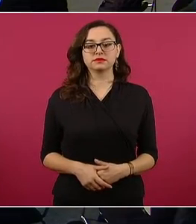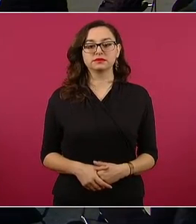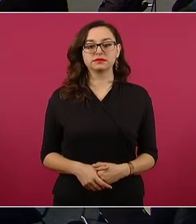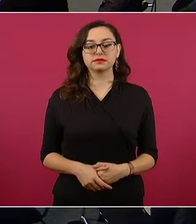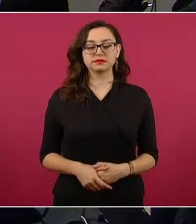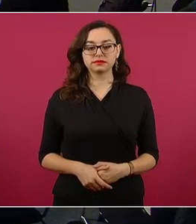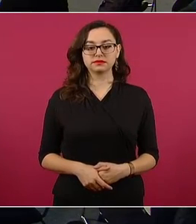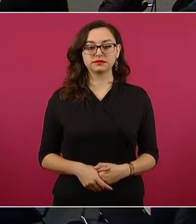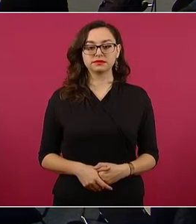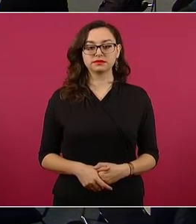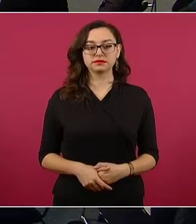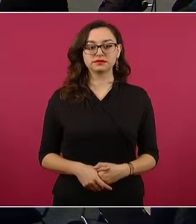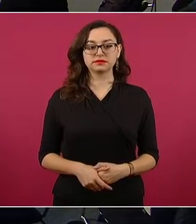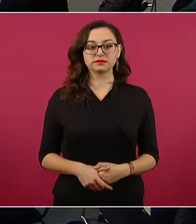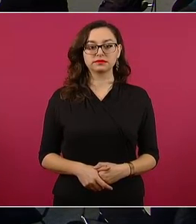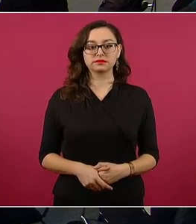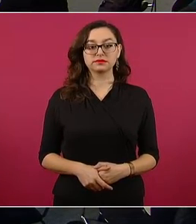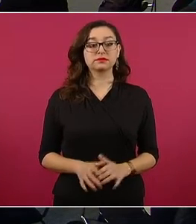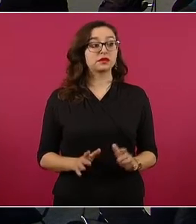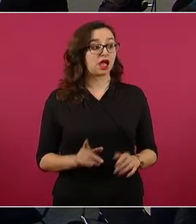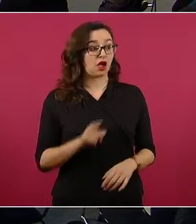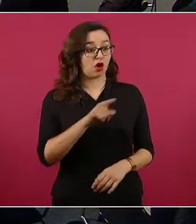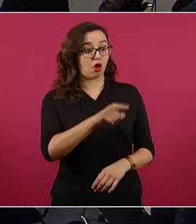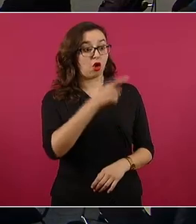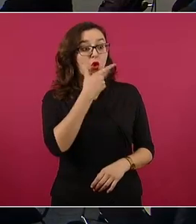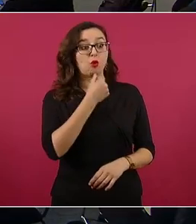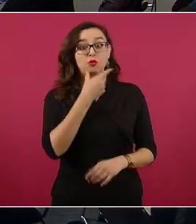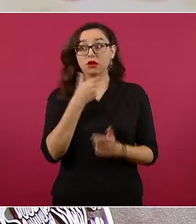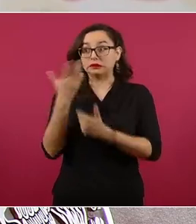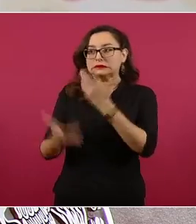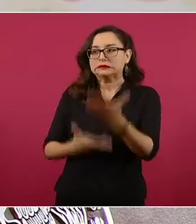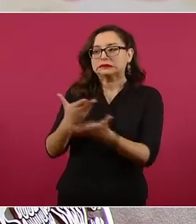¿Pero él ya ofreció disculpa?